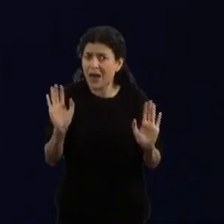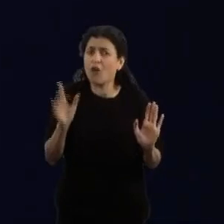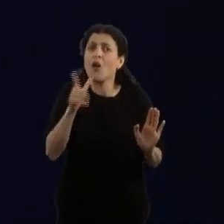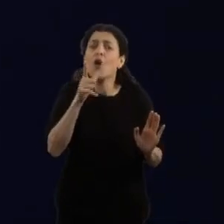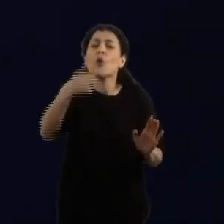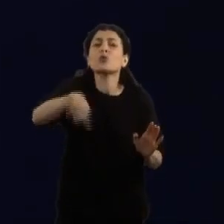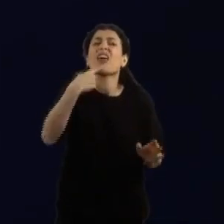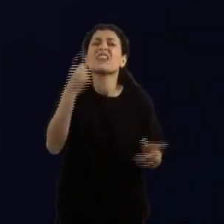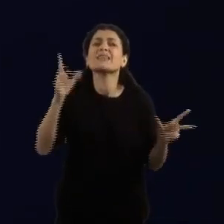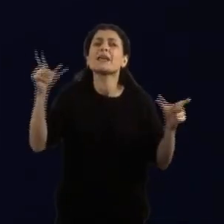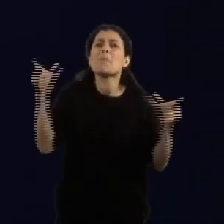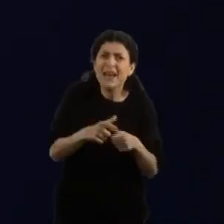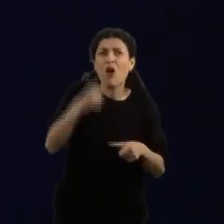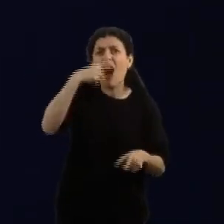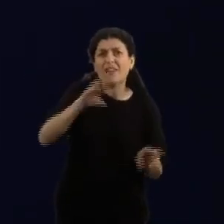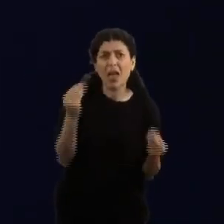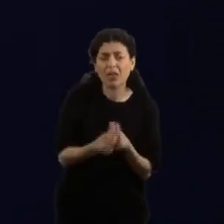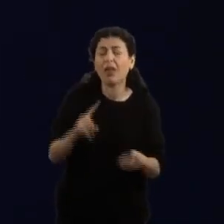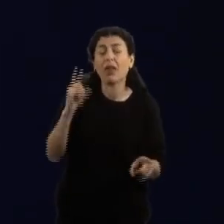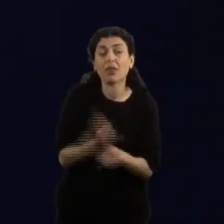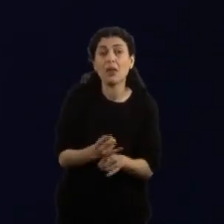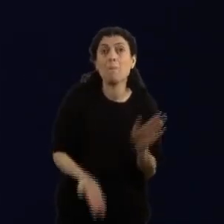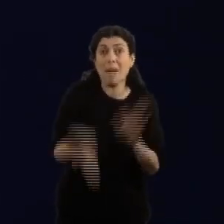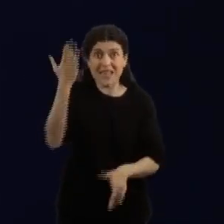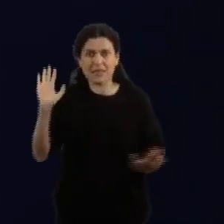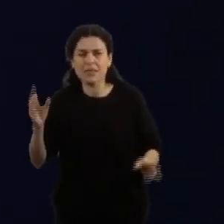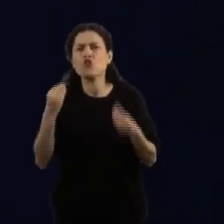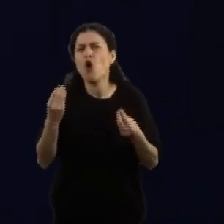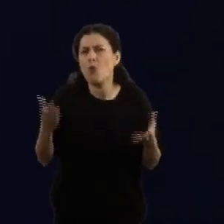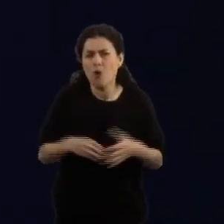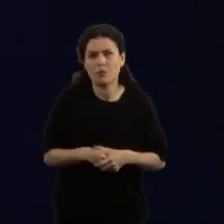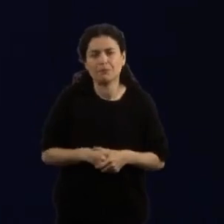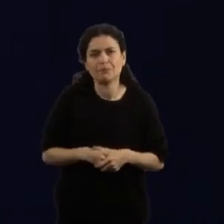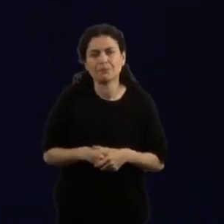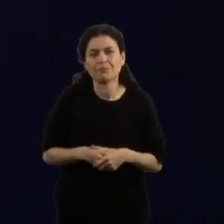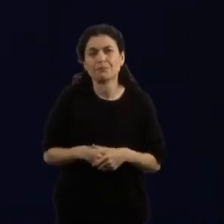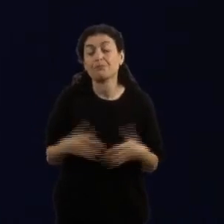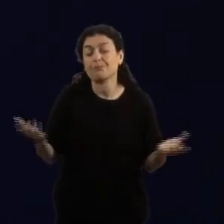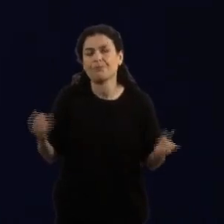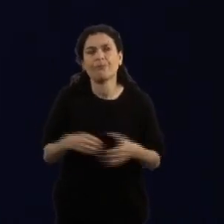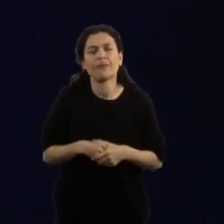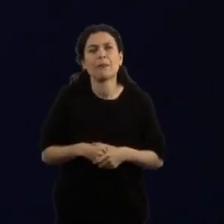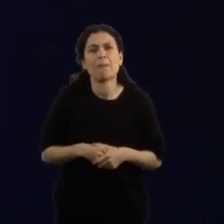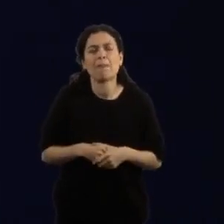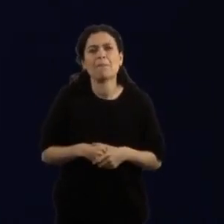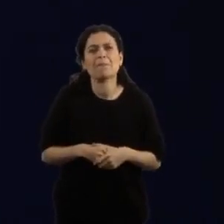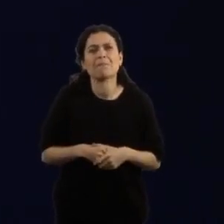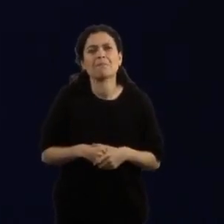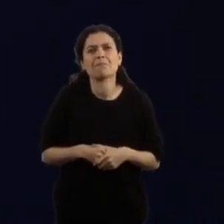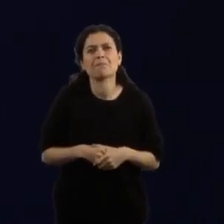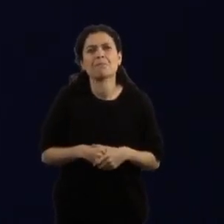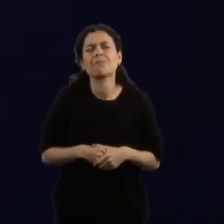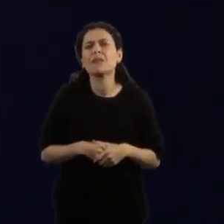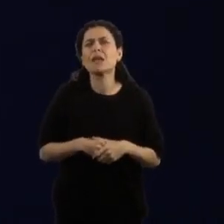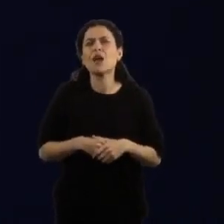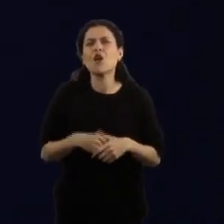trabajo más en Infobae, Bueno, he no trabajado, importa, pero no ya no importa. trabajo más. Mirá, a ver, nosotros ya lo ha